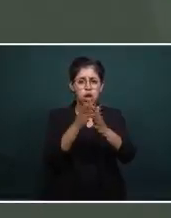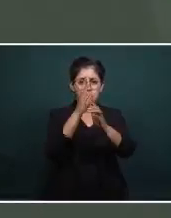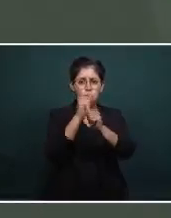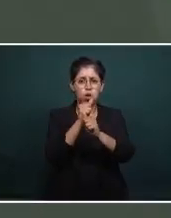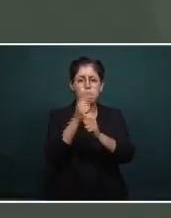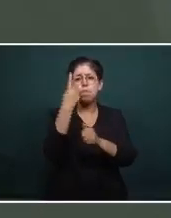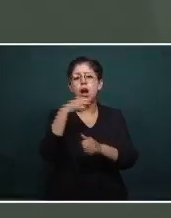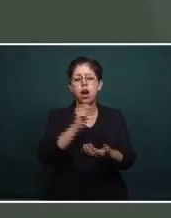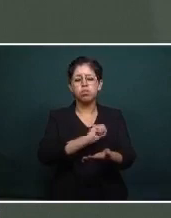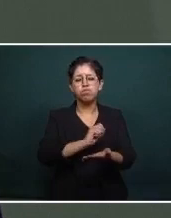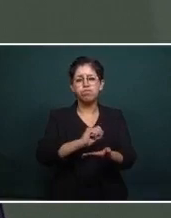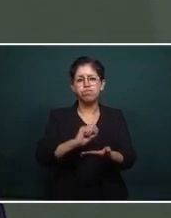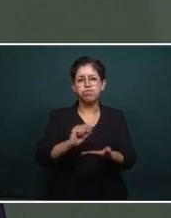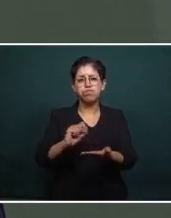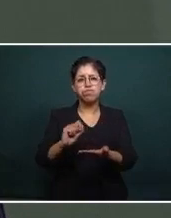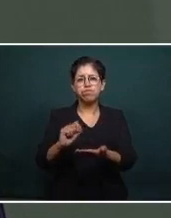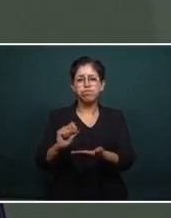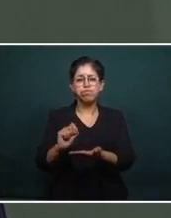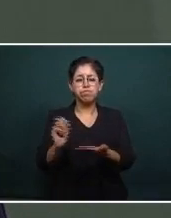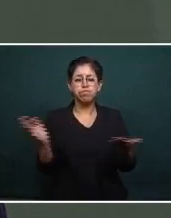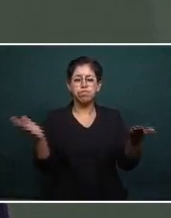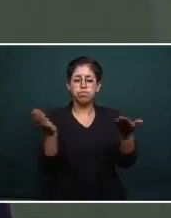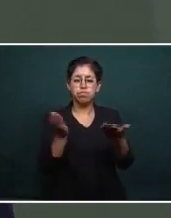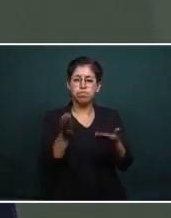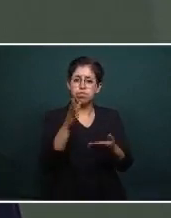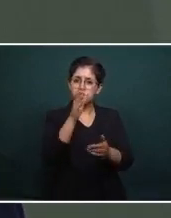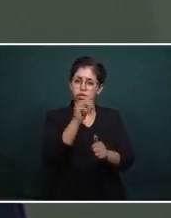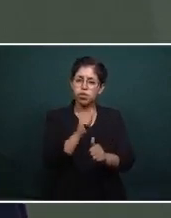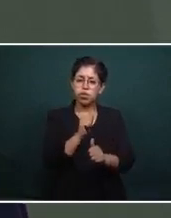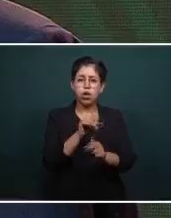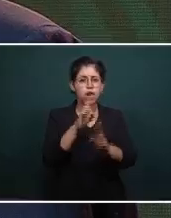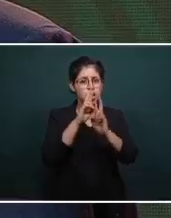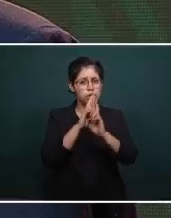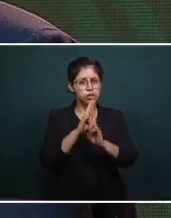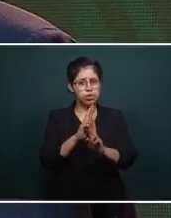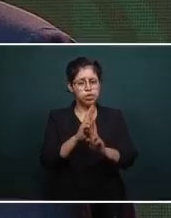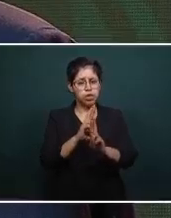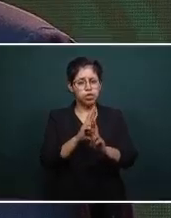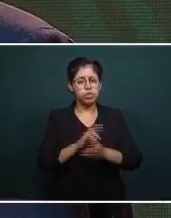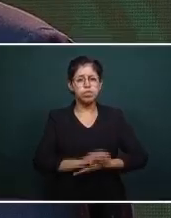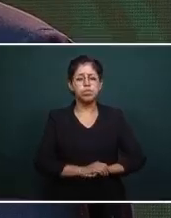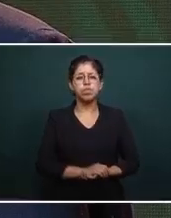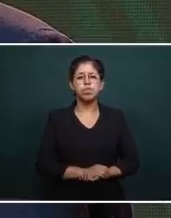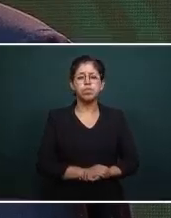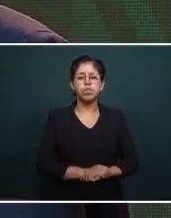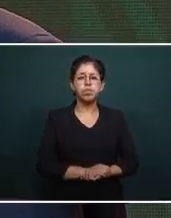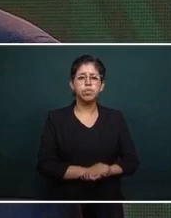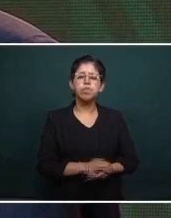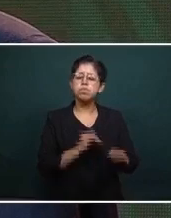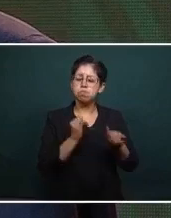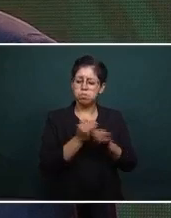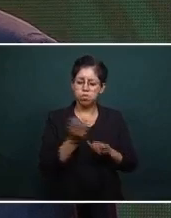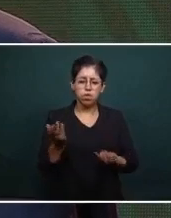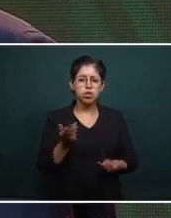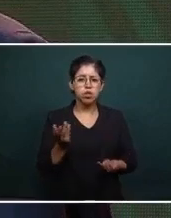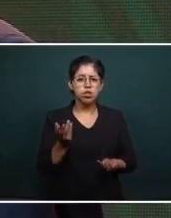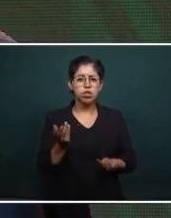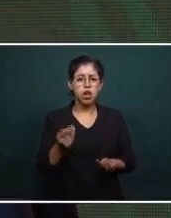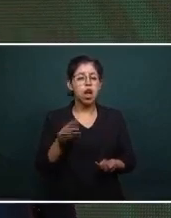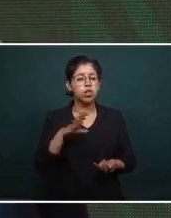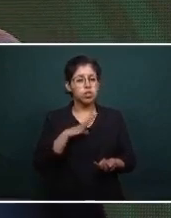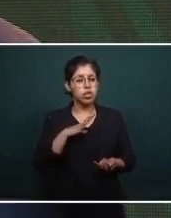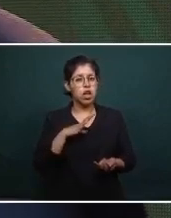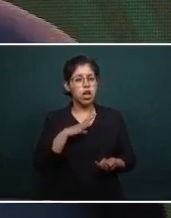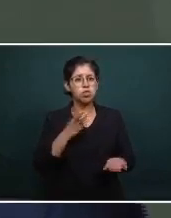notas diplomáticas que requiere el caso y proceder también, si hay